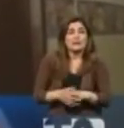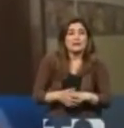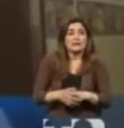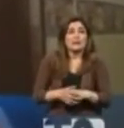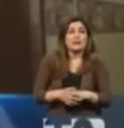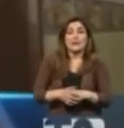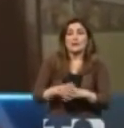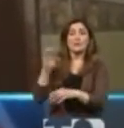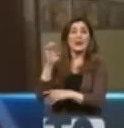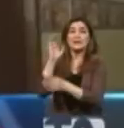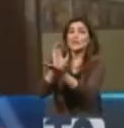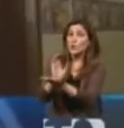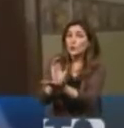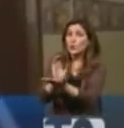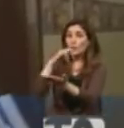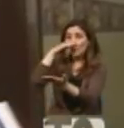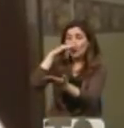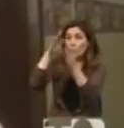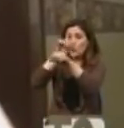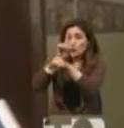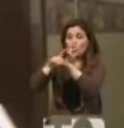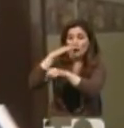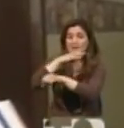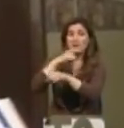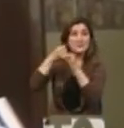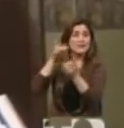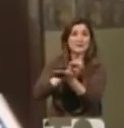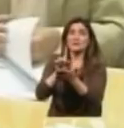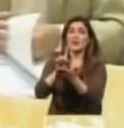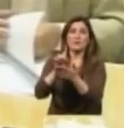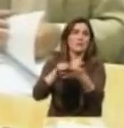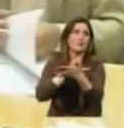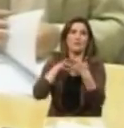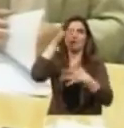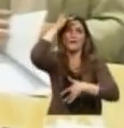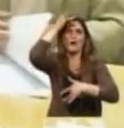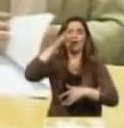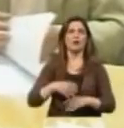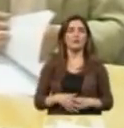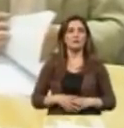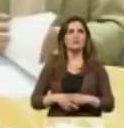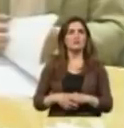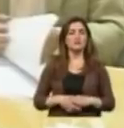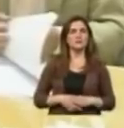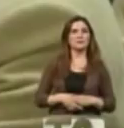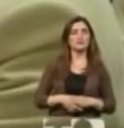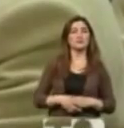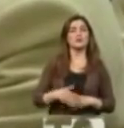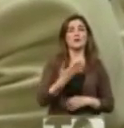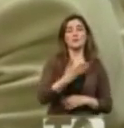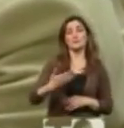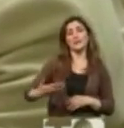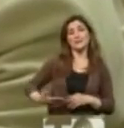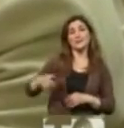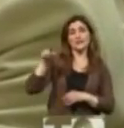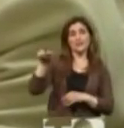uno va por emergencia, no hay pediatras. Peor si es fin de semana, es prohibido enfermarse. El presidente de la Benemérita Sociedad Protectora de la Infancia